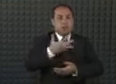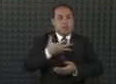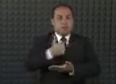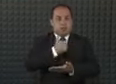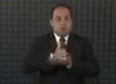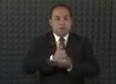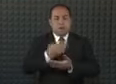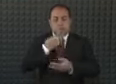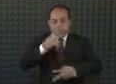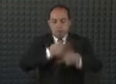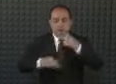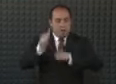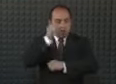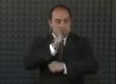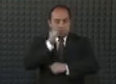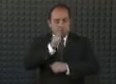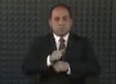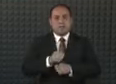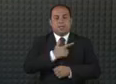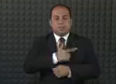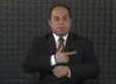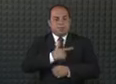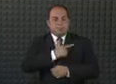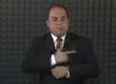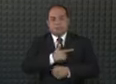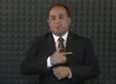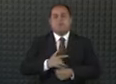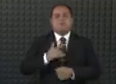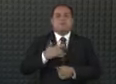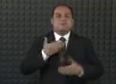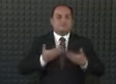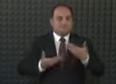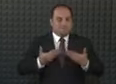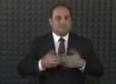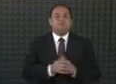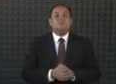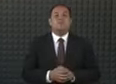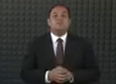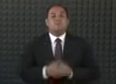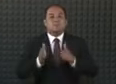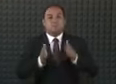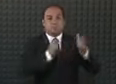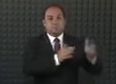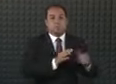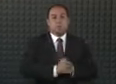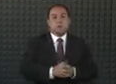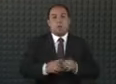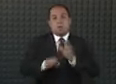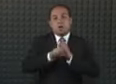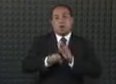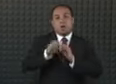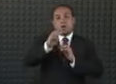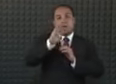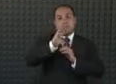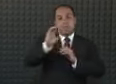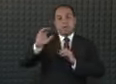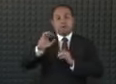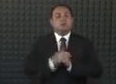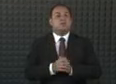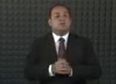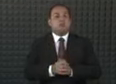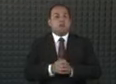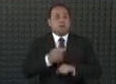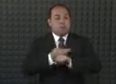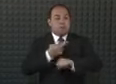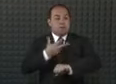como siempre y nos da mucha alegría. Y por otro lado, por ejemplo, Baja California, como se vacunaron la